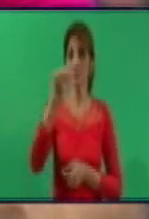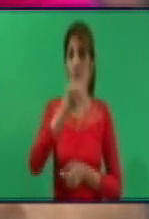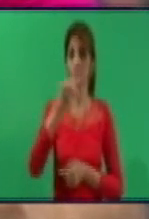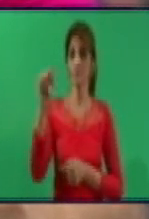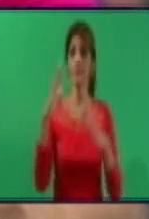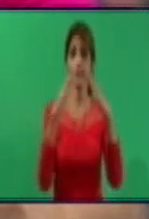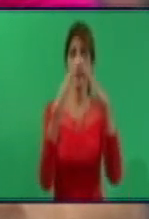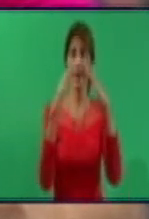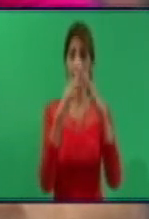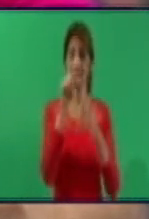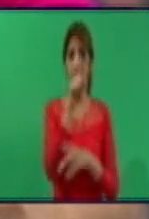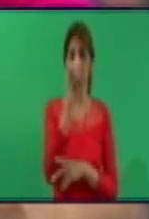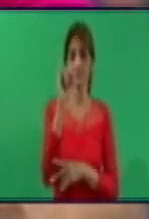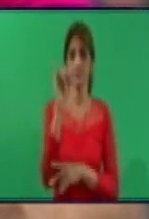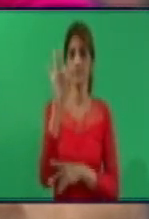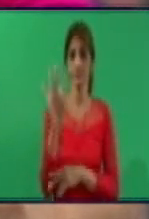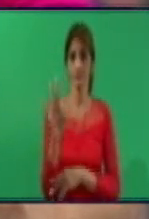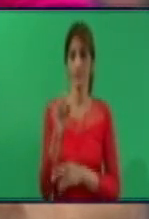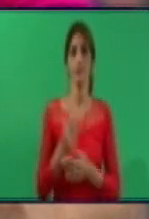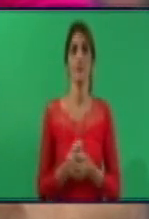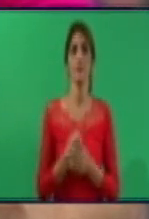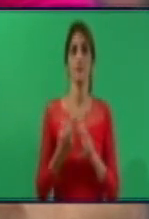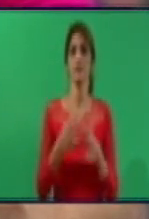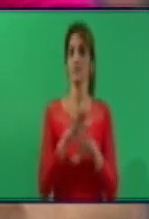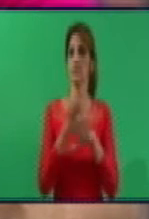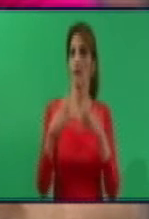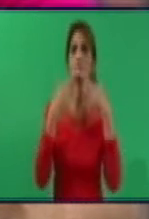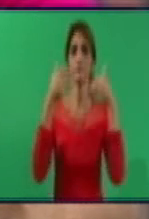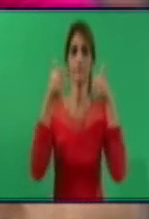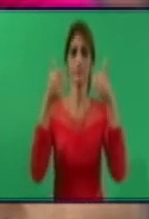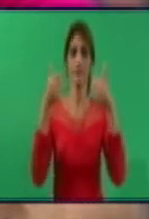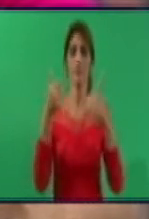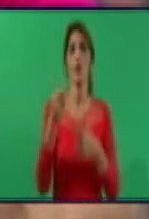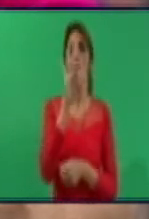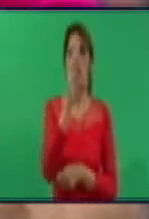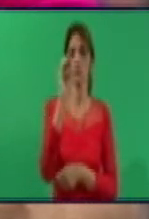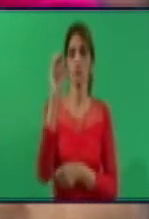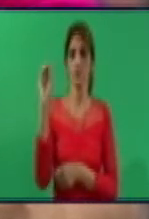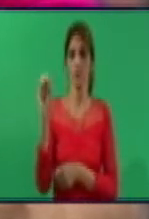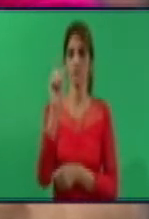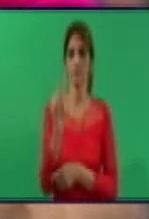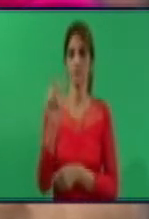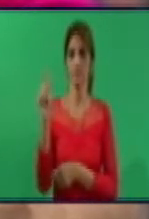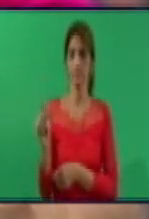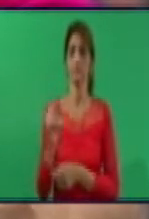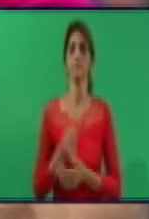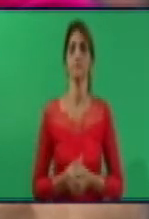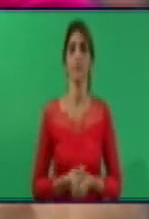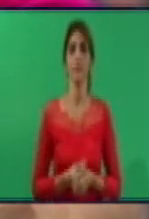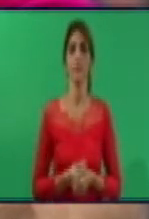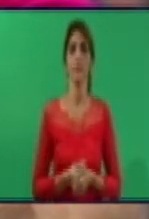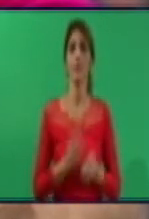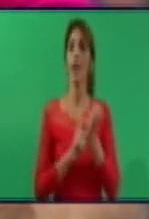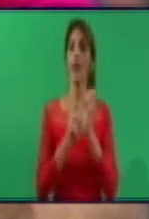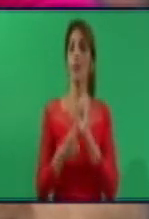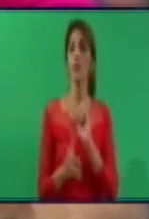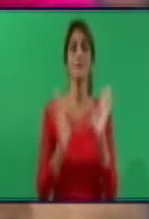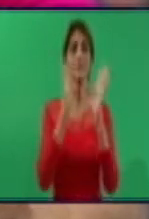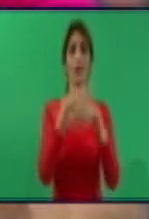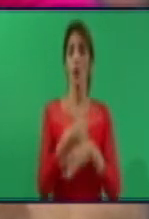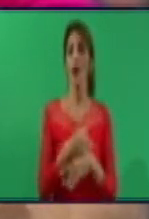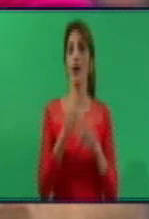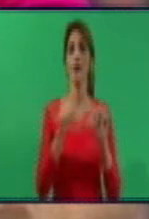de 168 y tenemos recuperados 801 pacientes. En el caso, en la provincia no tenemos en